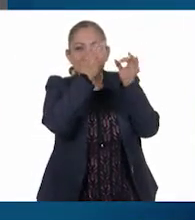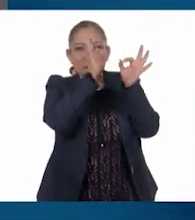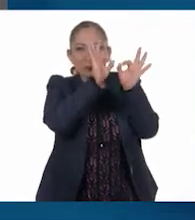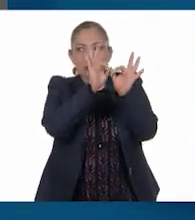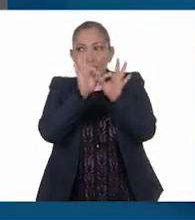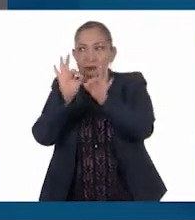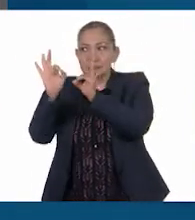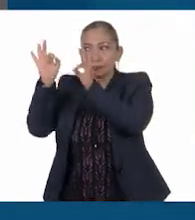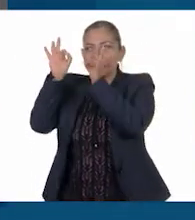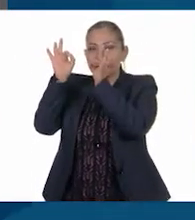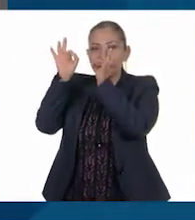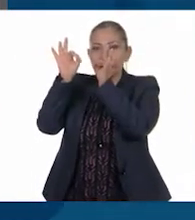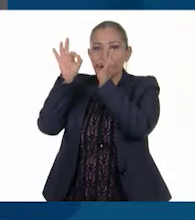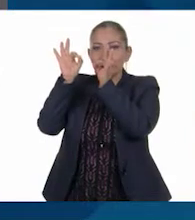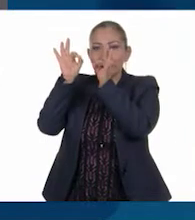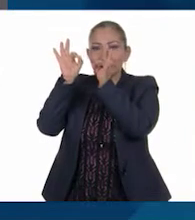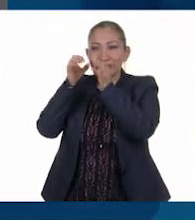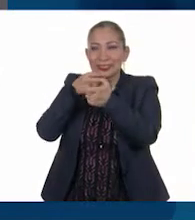Voltea para el otro lado.